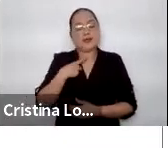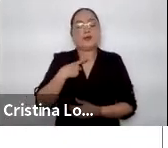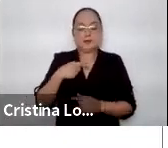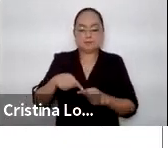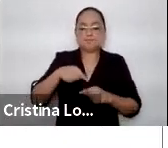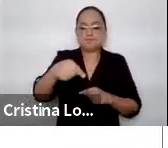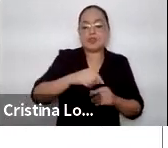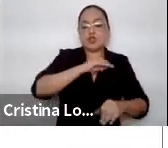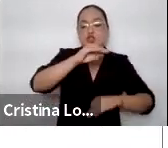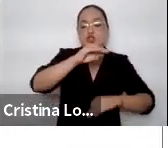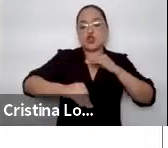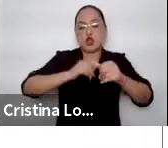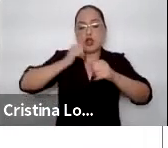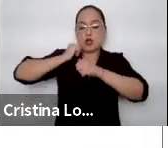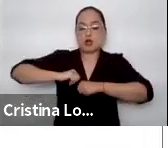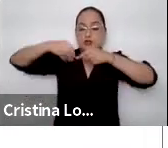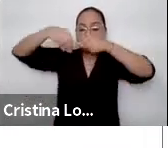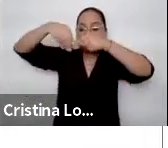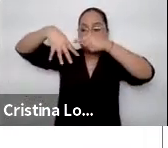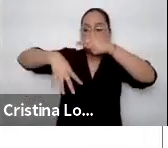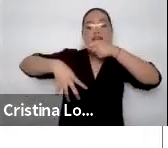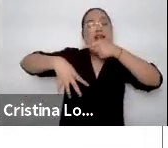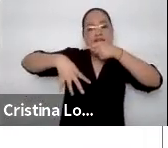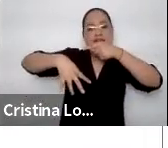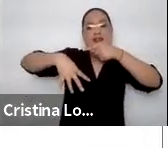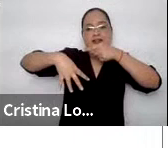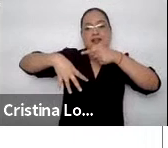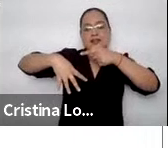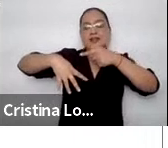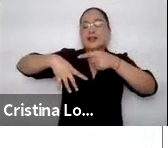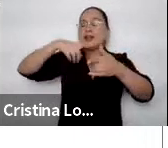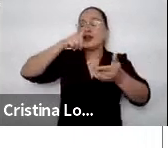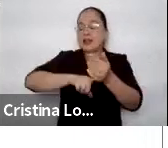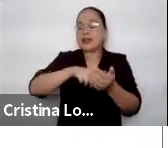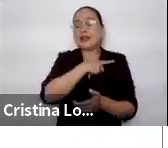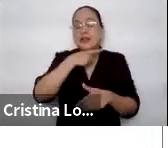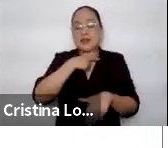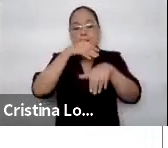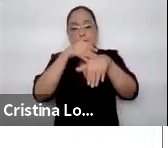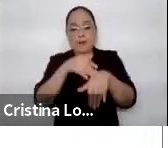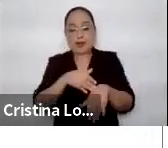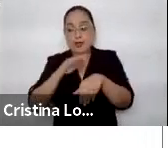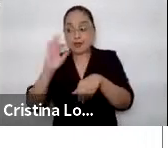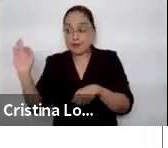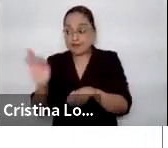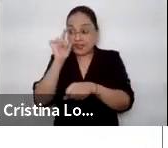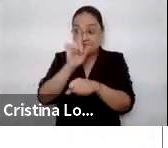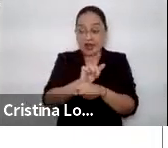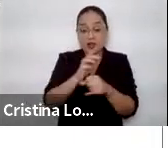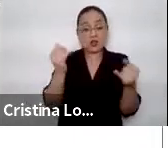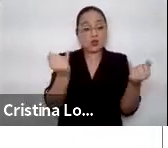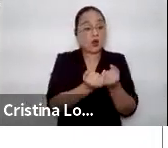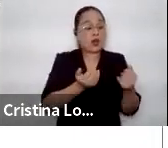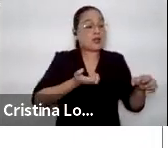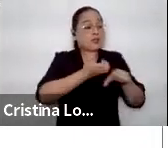para todas las autoridades jurisdiccionales, tanto federales como de todos los